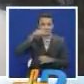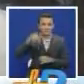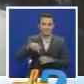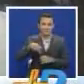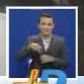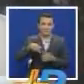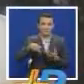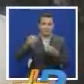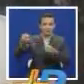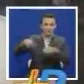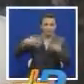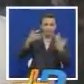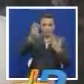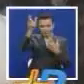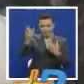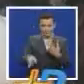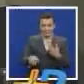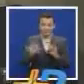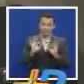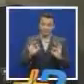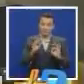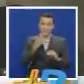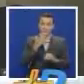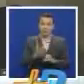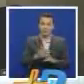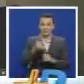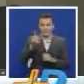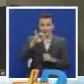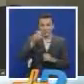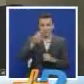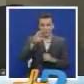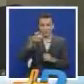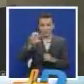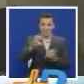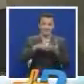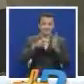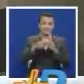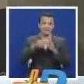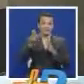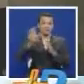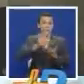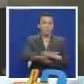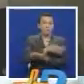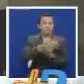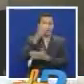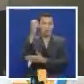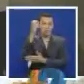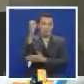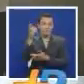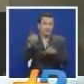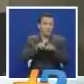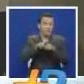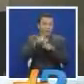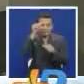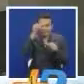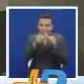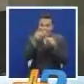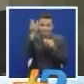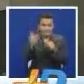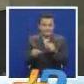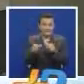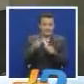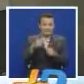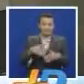merece unos artistas de esta imagen. Jorge Velosa, pues uno de los íconos de la música colombiana, y es un orgullo tener toda esta gama